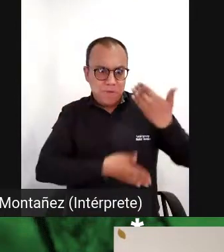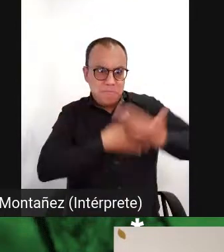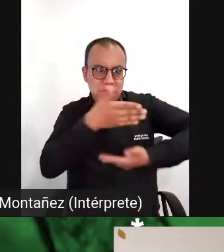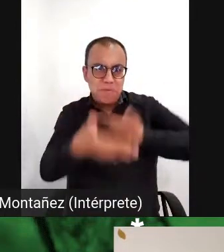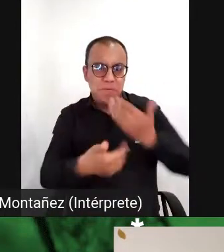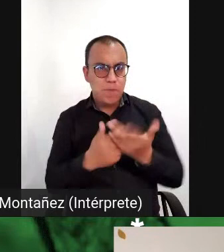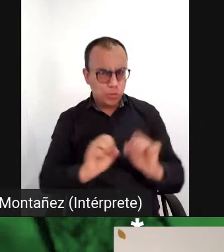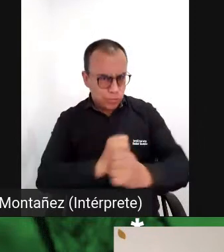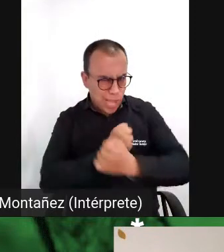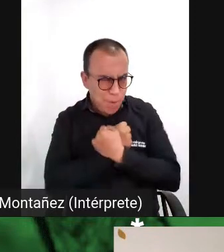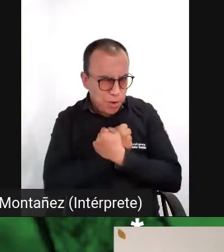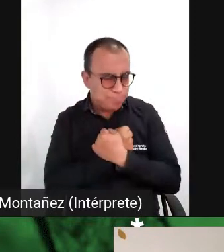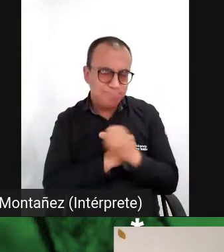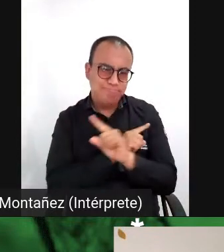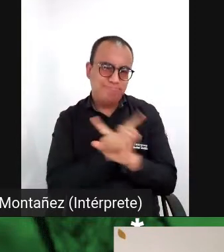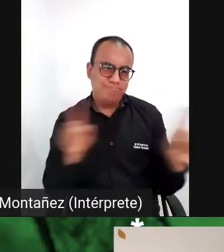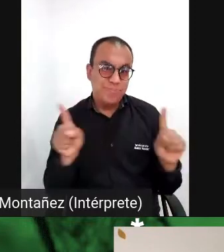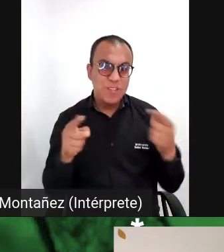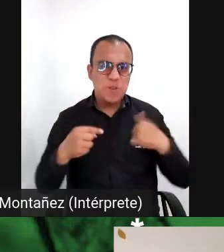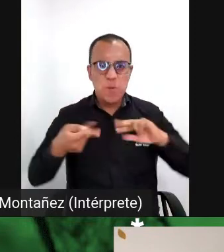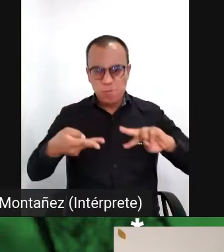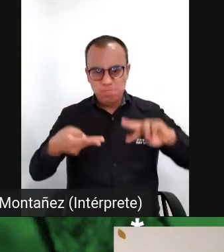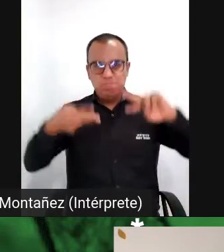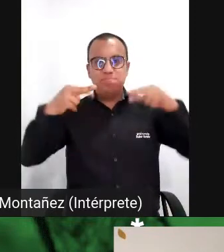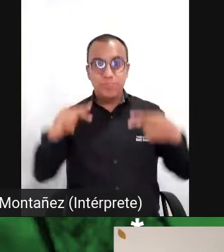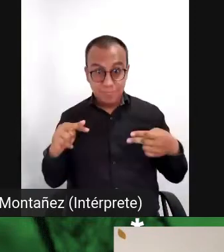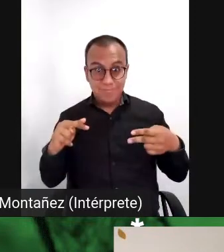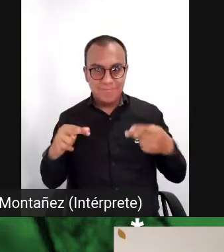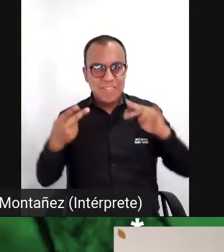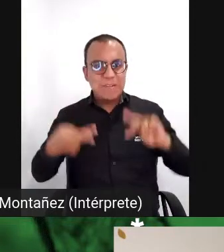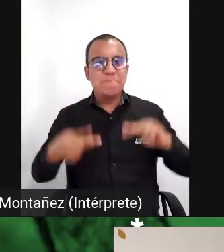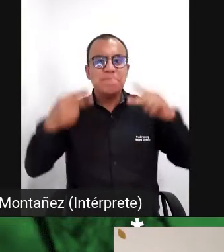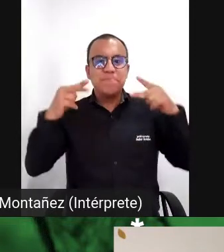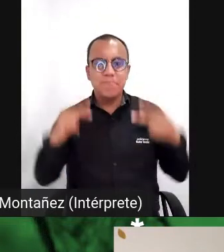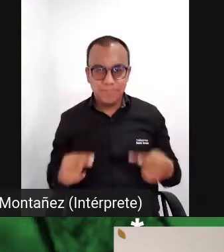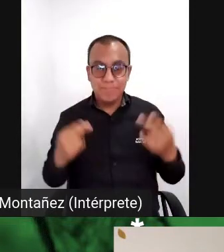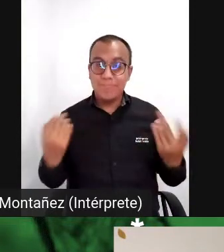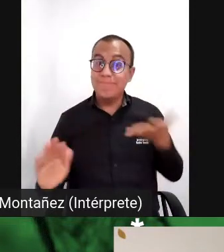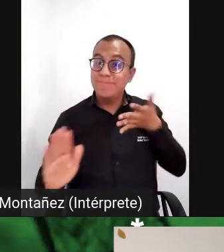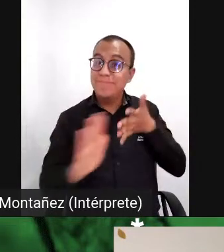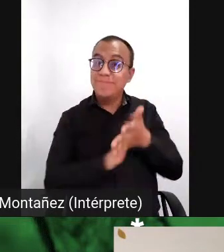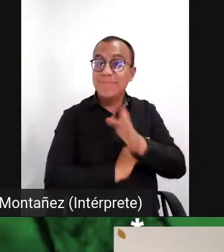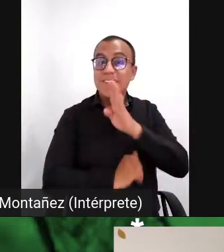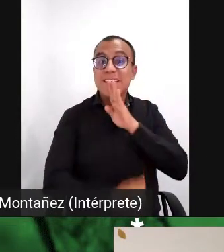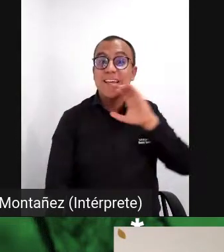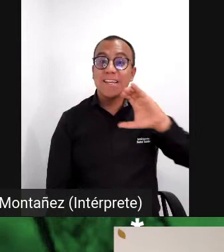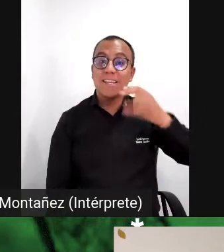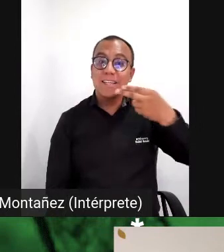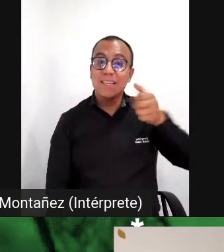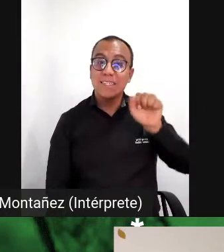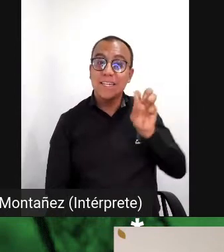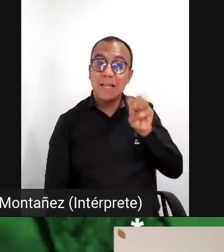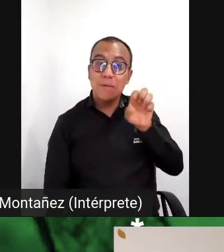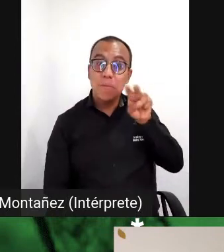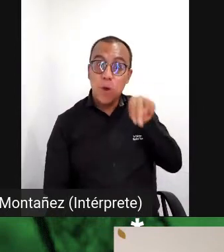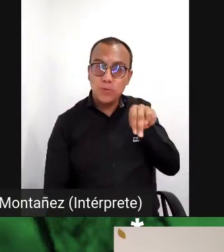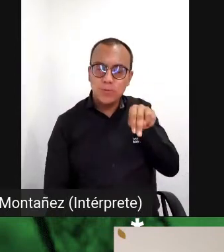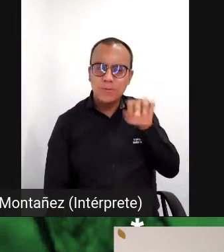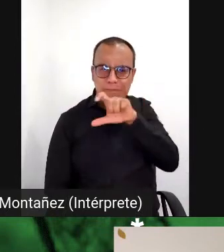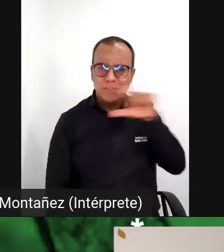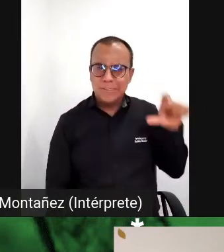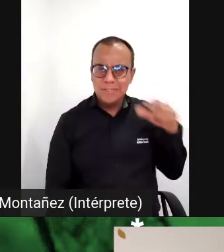al copetón. Entre sus adversarios, por mencionar, se encuentra el chamón, Molothrus bonaerensis,